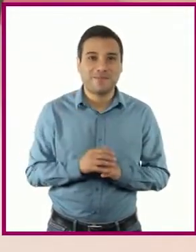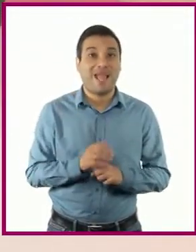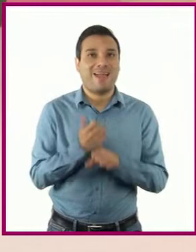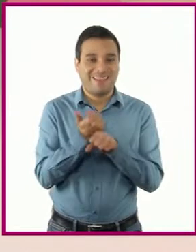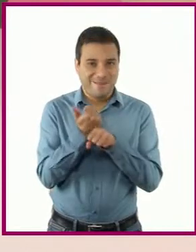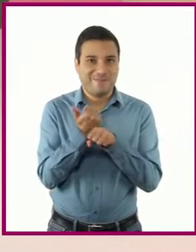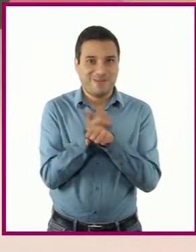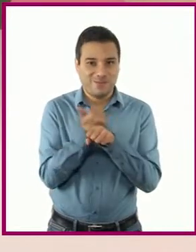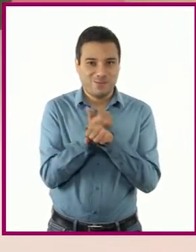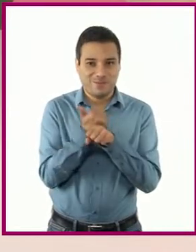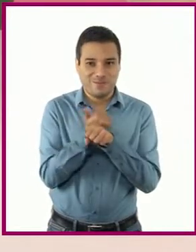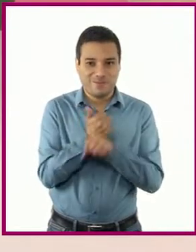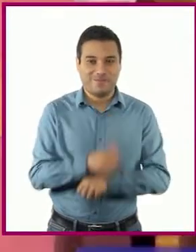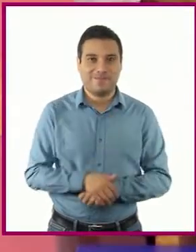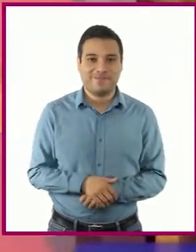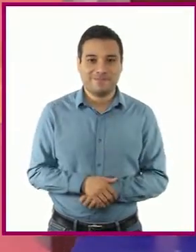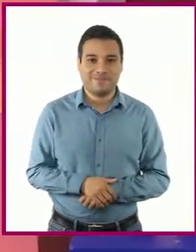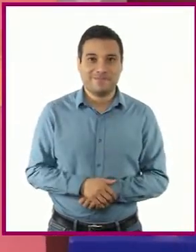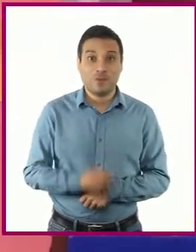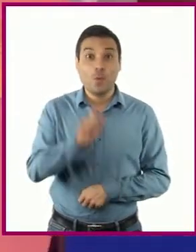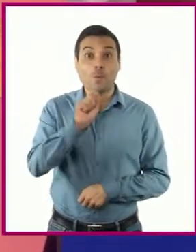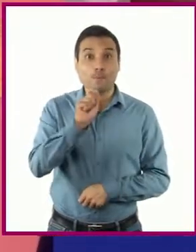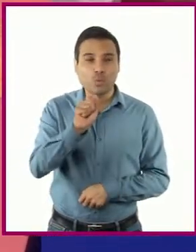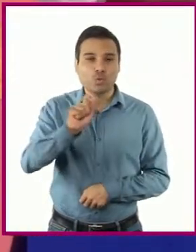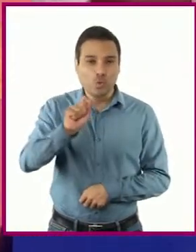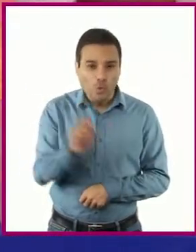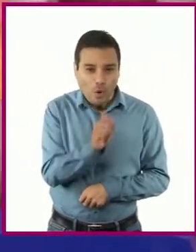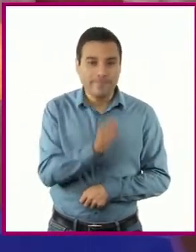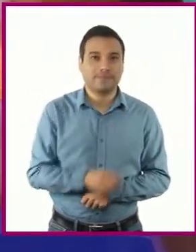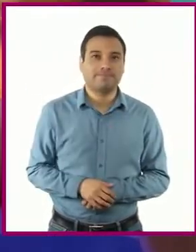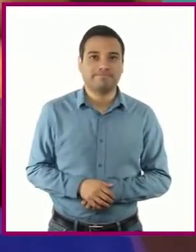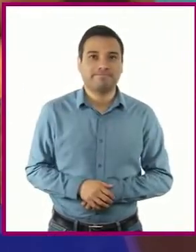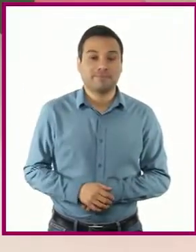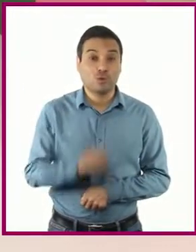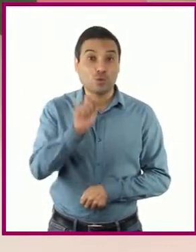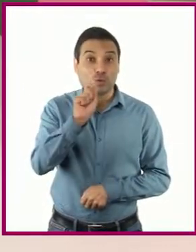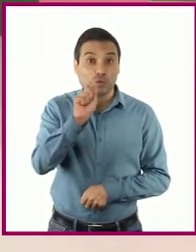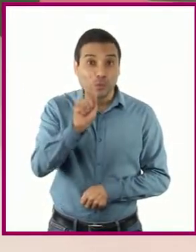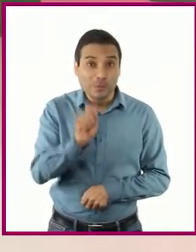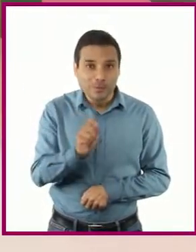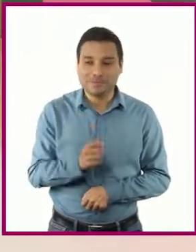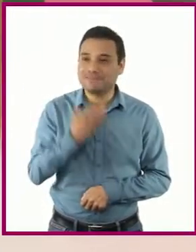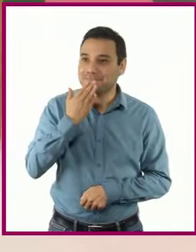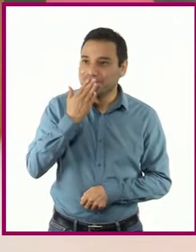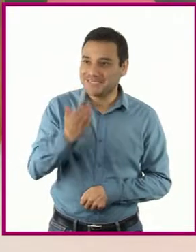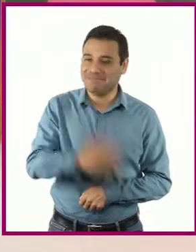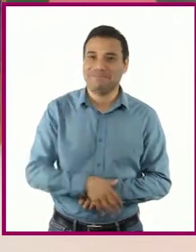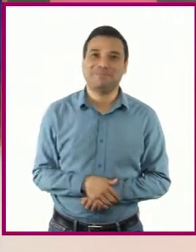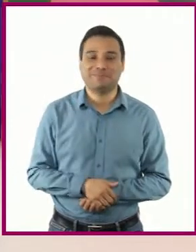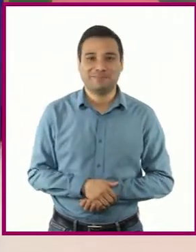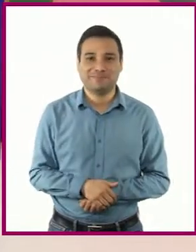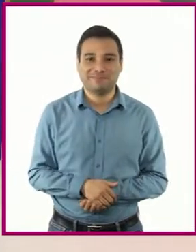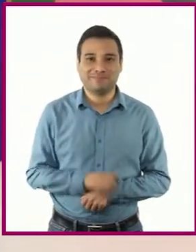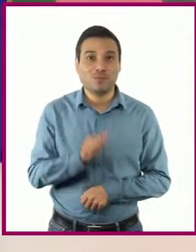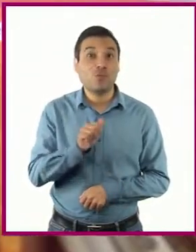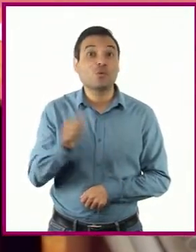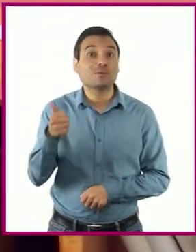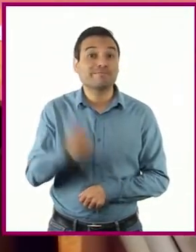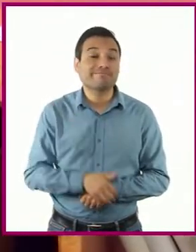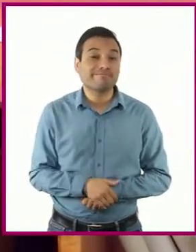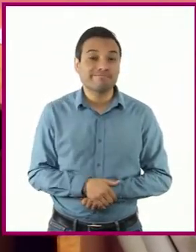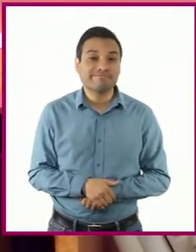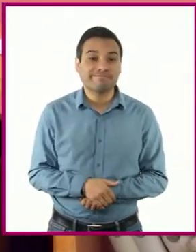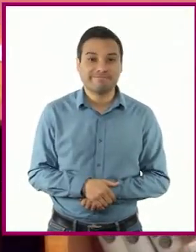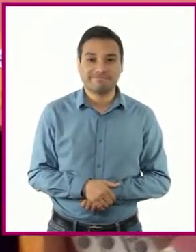Amarillo, punto y coma, 2 puntos. Sí, muy bien. Otra más.